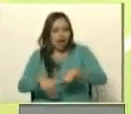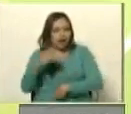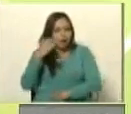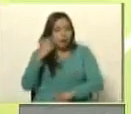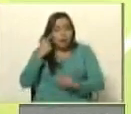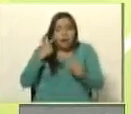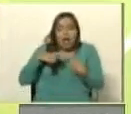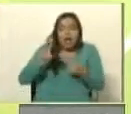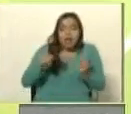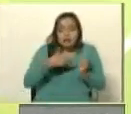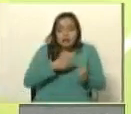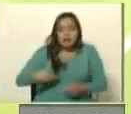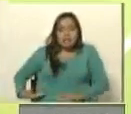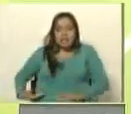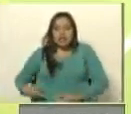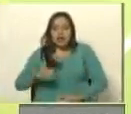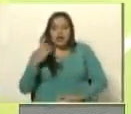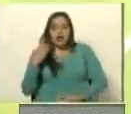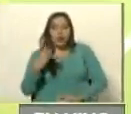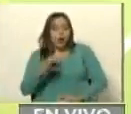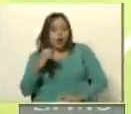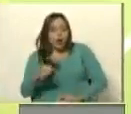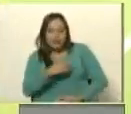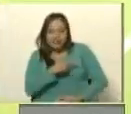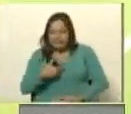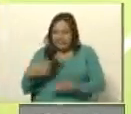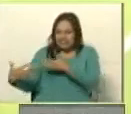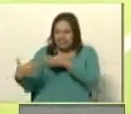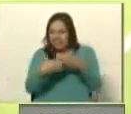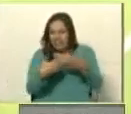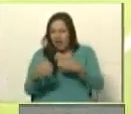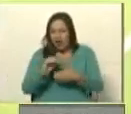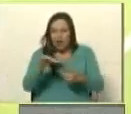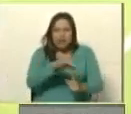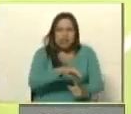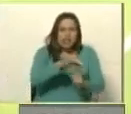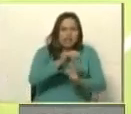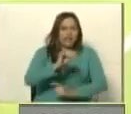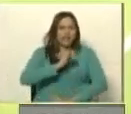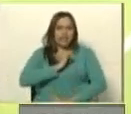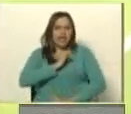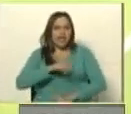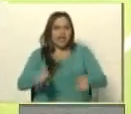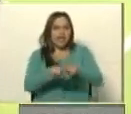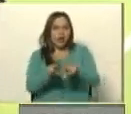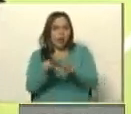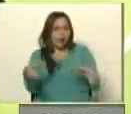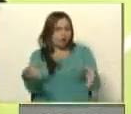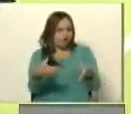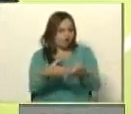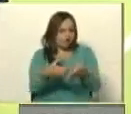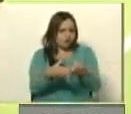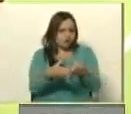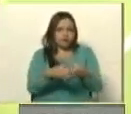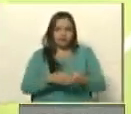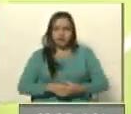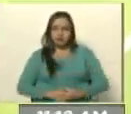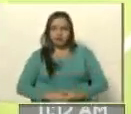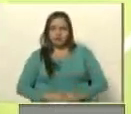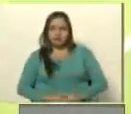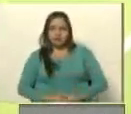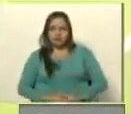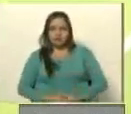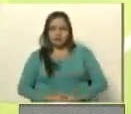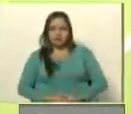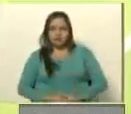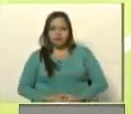Duque jugar a la guerra o pareciera Duque querer identificarse con sectores, bueno, realmente lo hace,